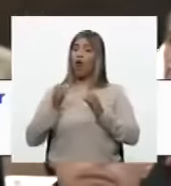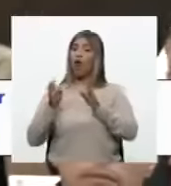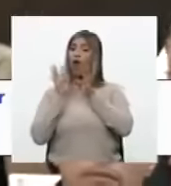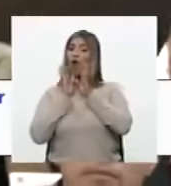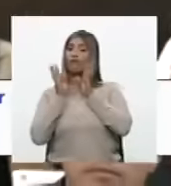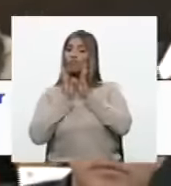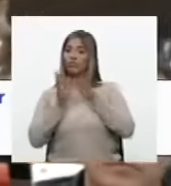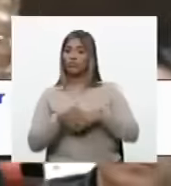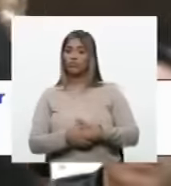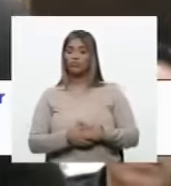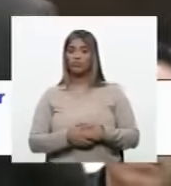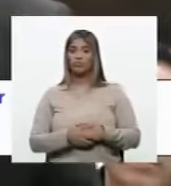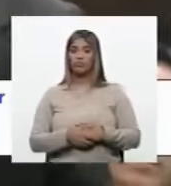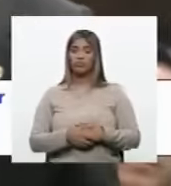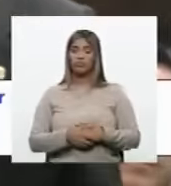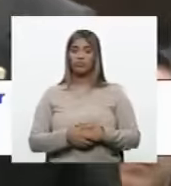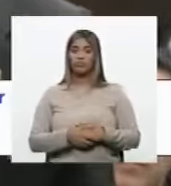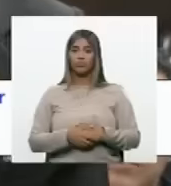confesiones.